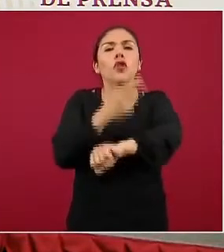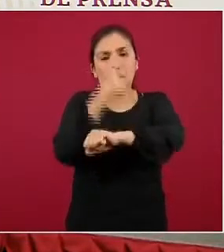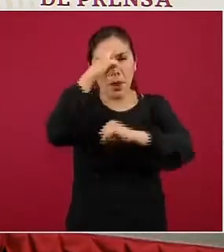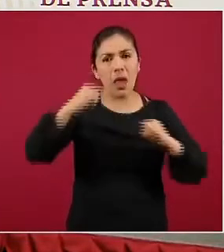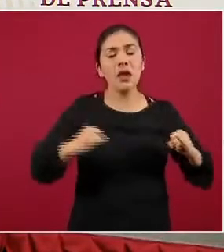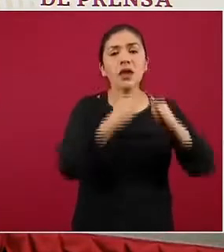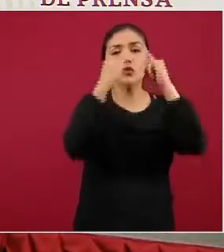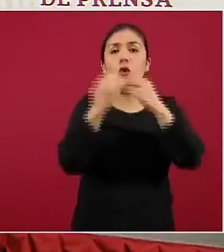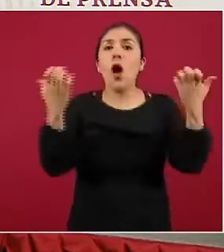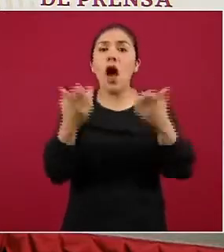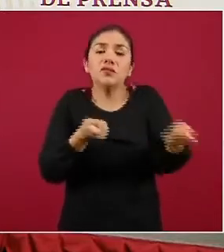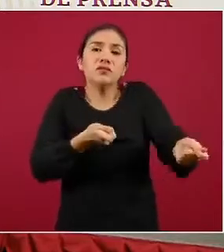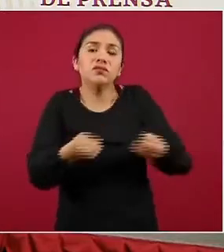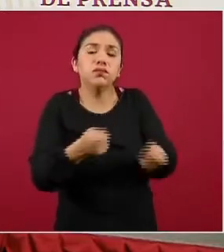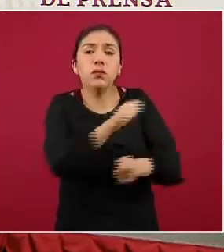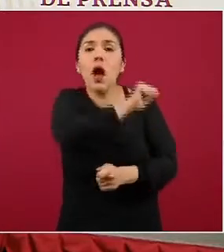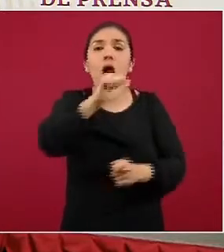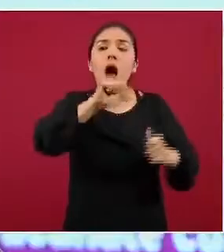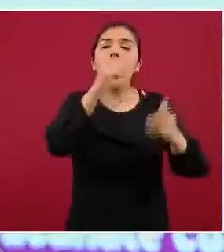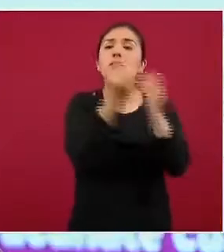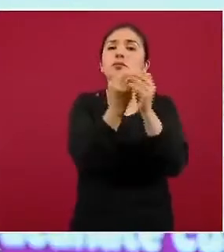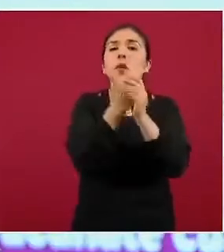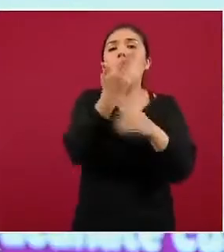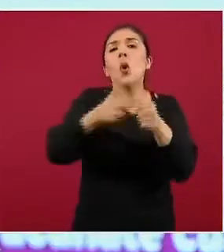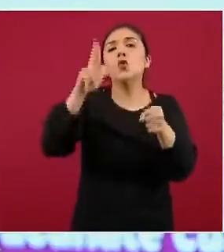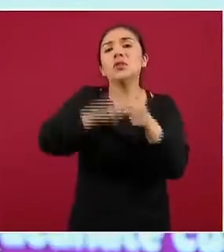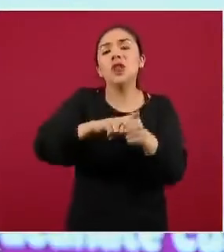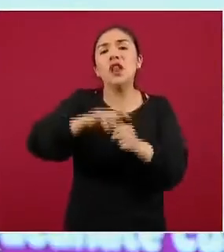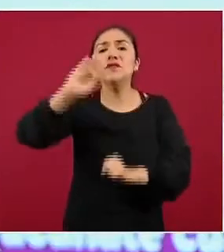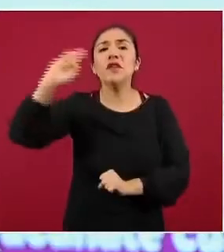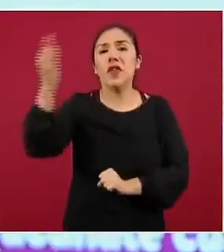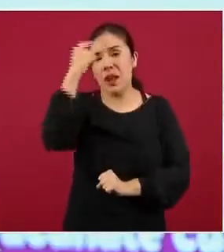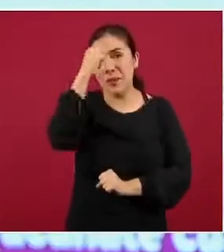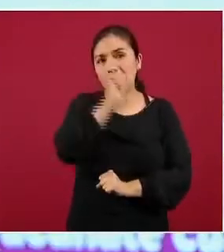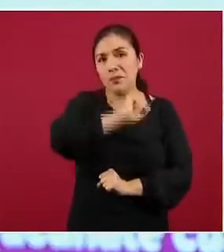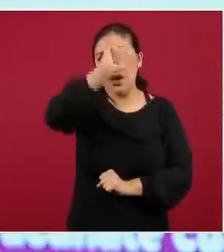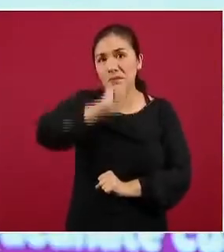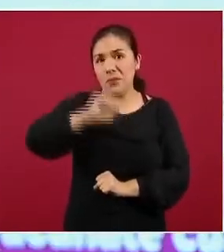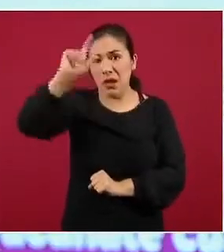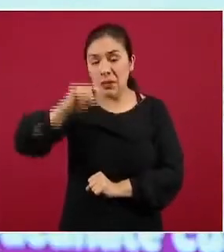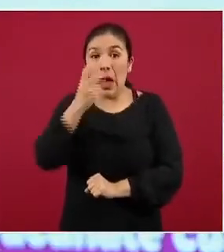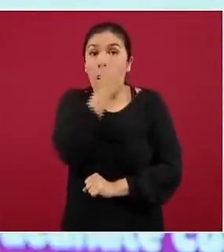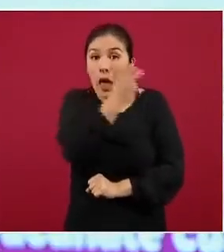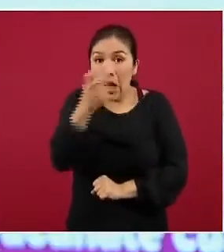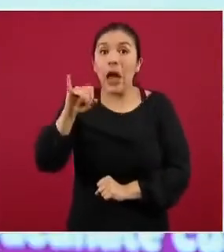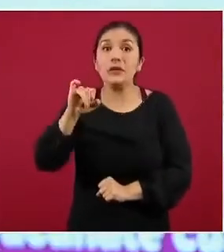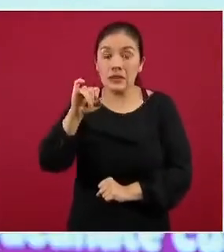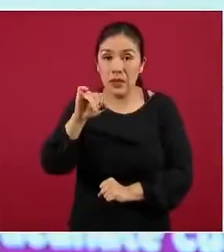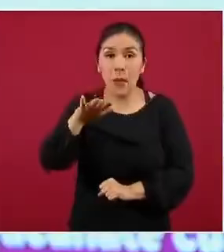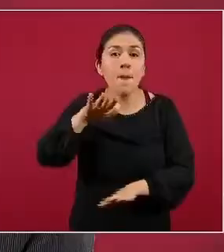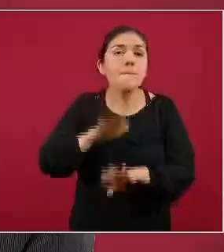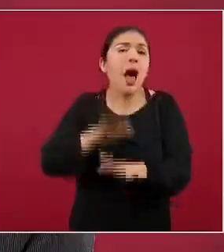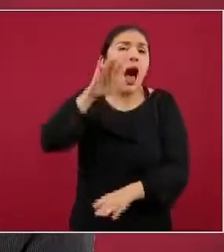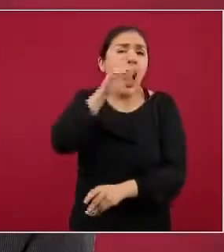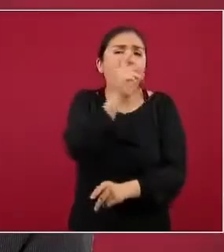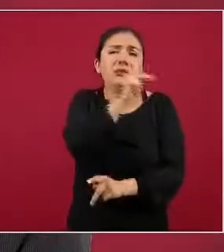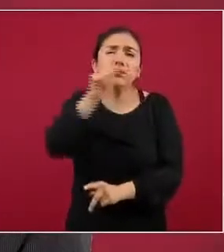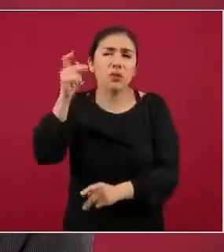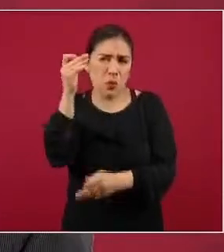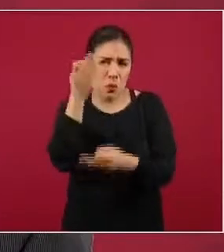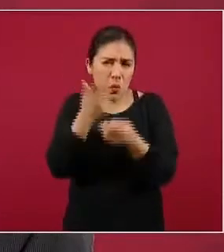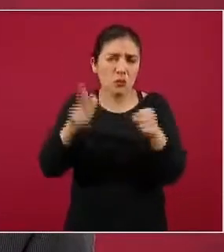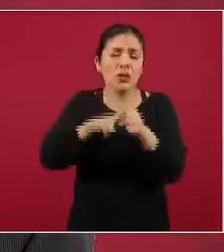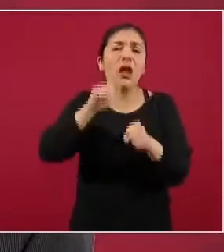que coordina a los hospitales federales de alta especialidad, solamente ahí. La gran mayoría de esos hospitales son